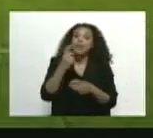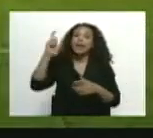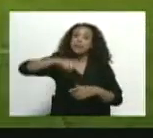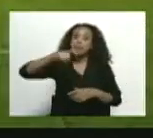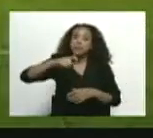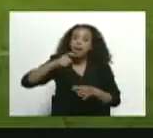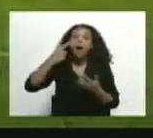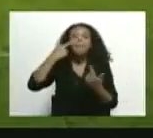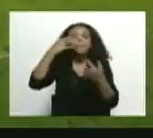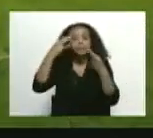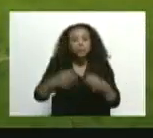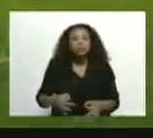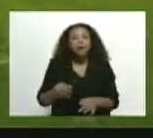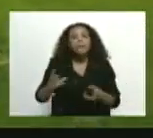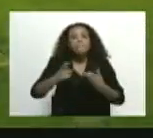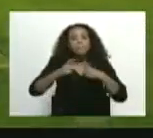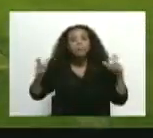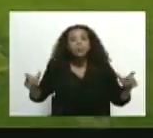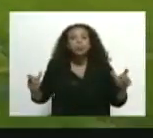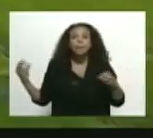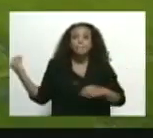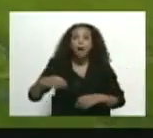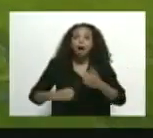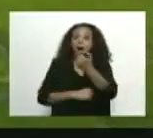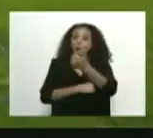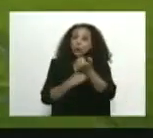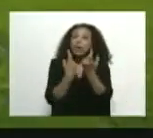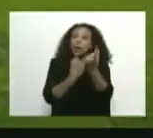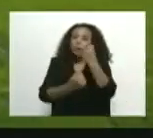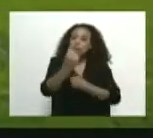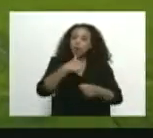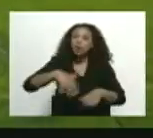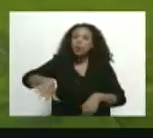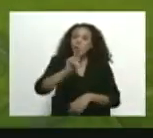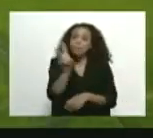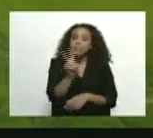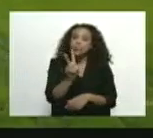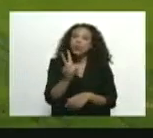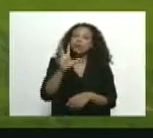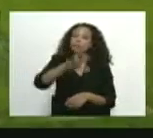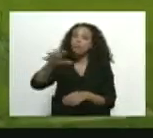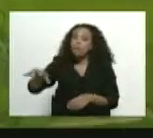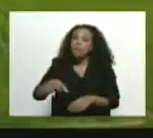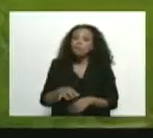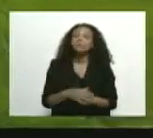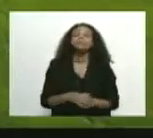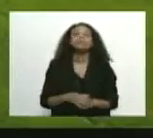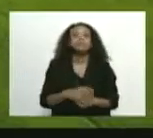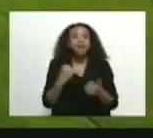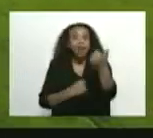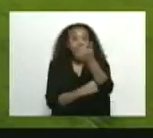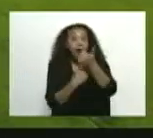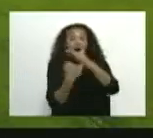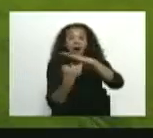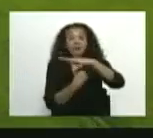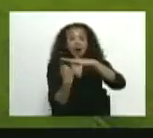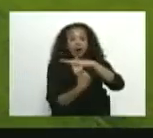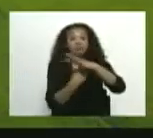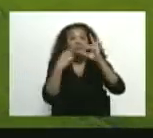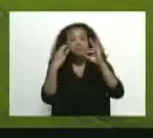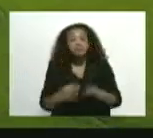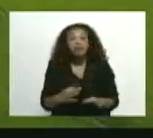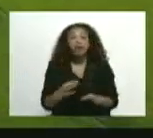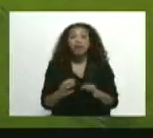ha precisado para tener una sustentabilidad económica en el Estado y en el país, por supuesto. La base del desarrollo económico real